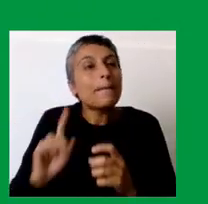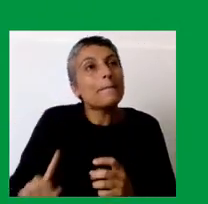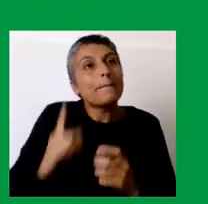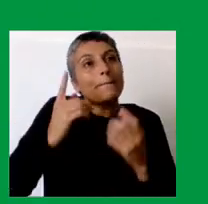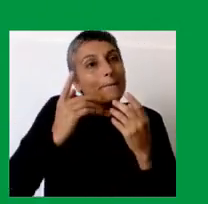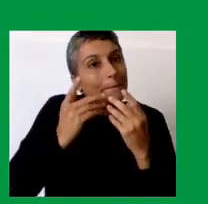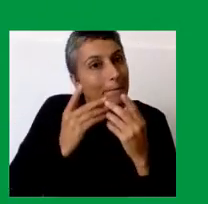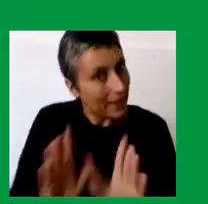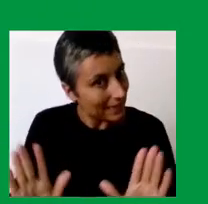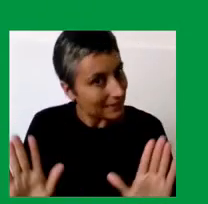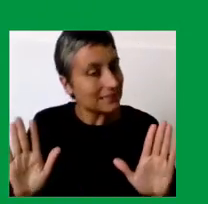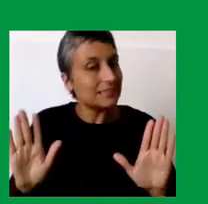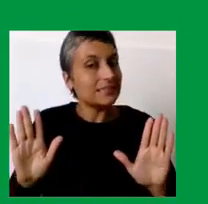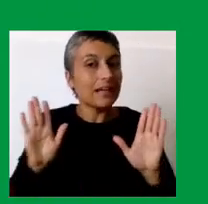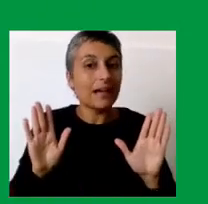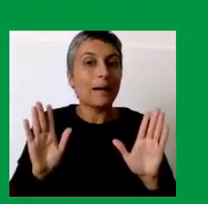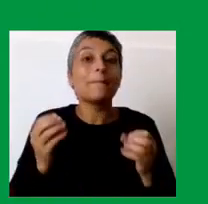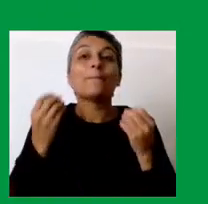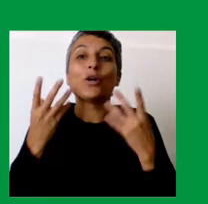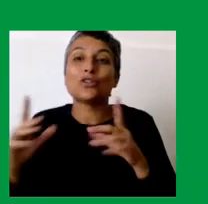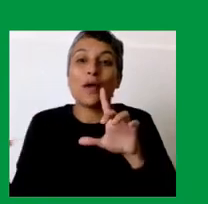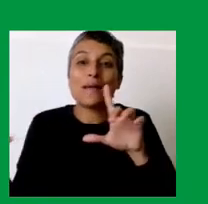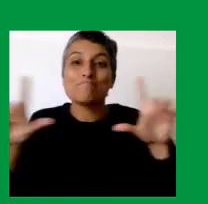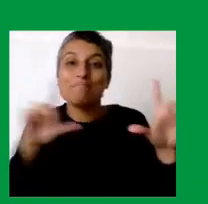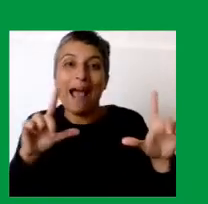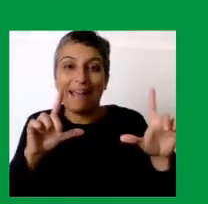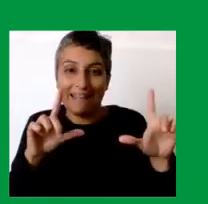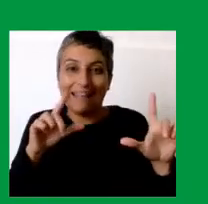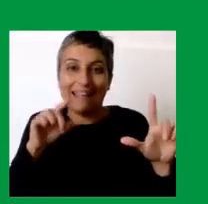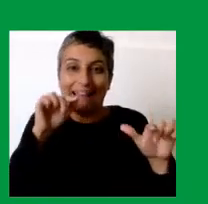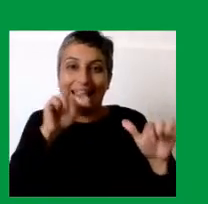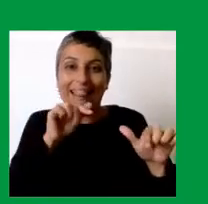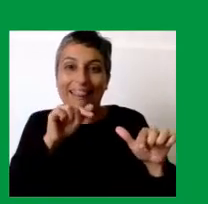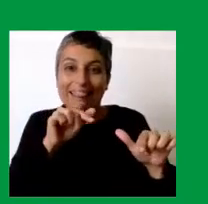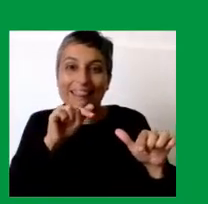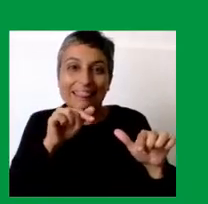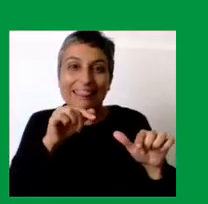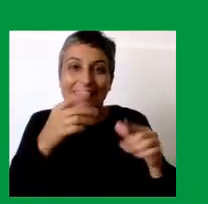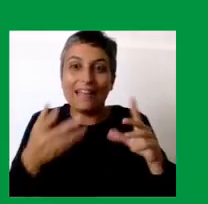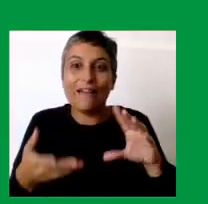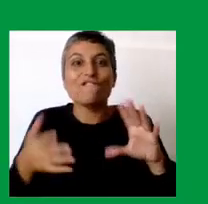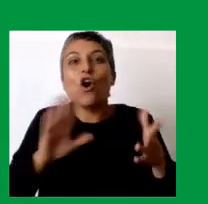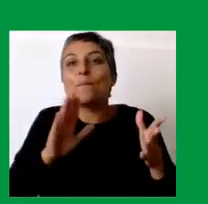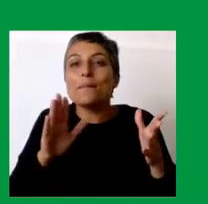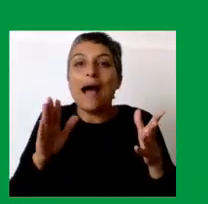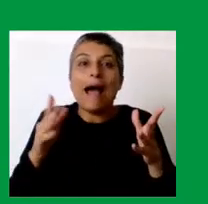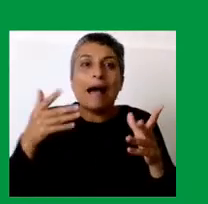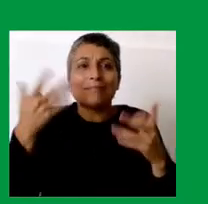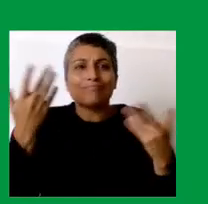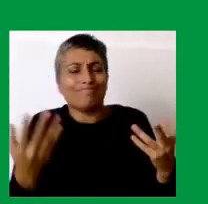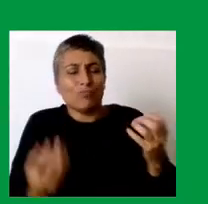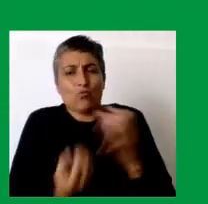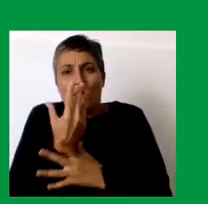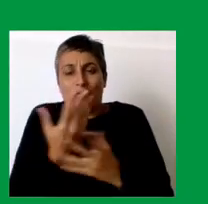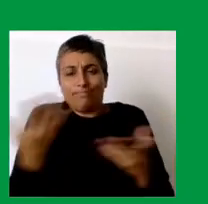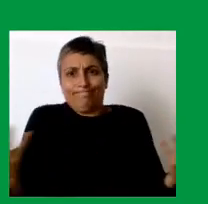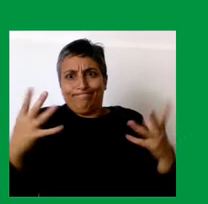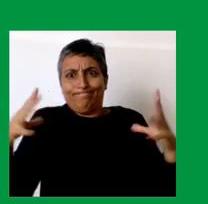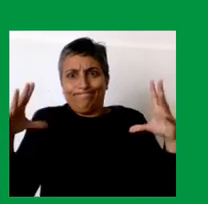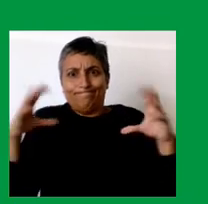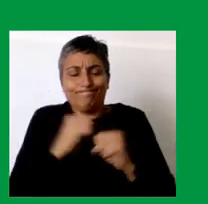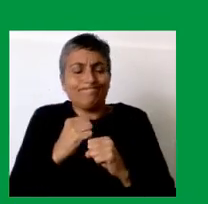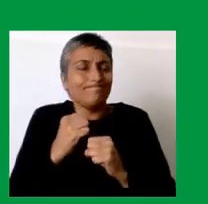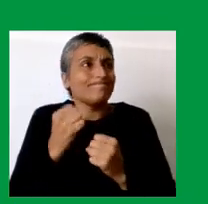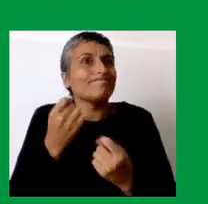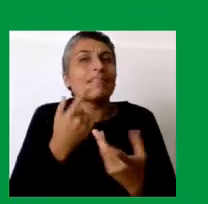poco, por eso está la imagen de esa, de lo que se llama caja negrización, como una caja negra, parece algo nuevo y parece una caja negra,